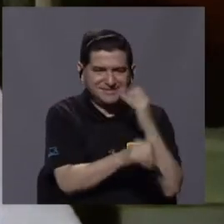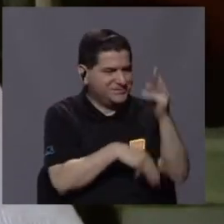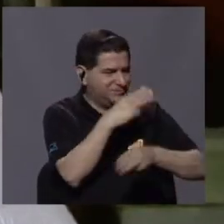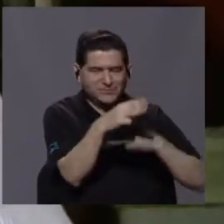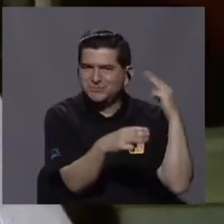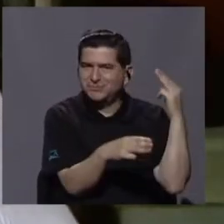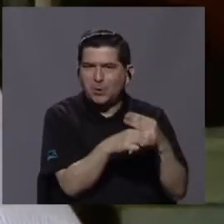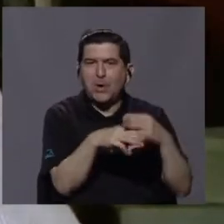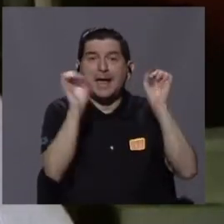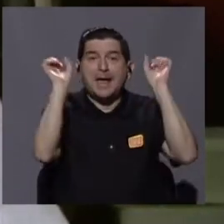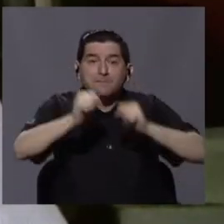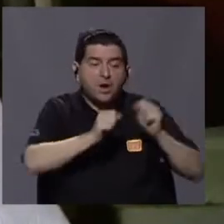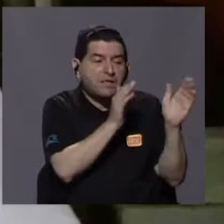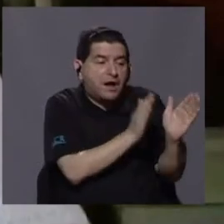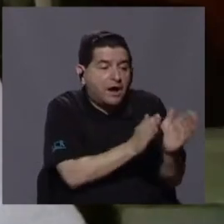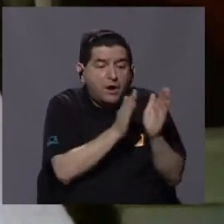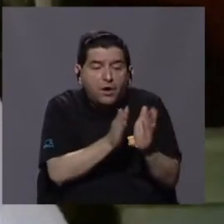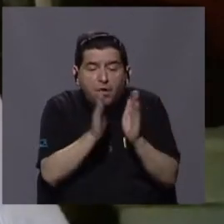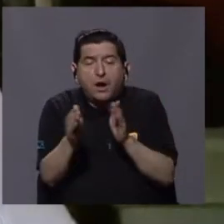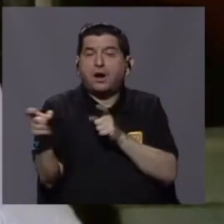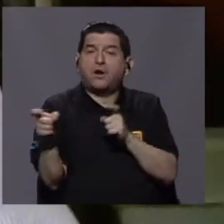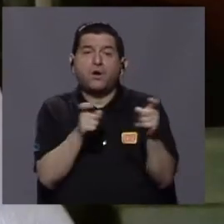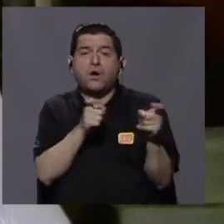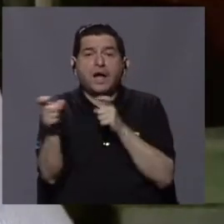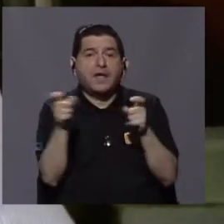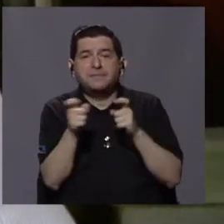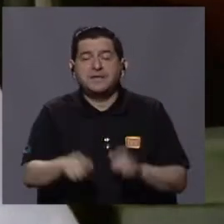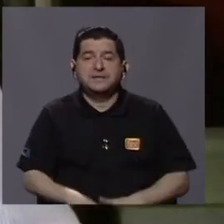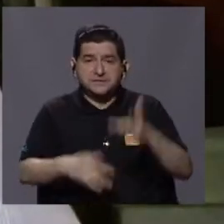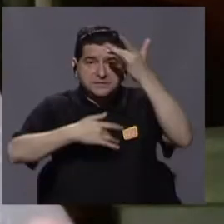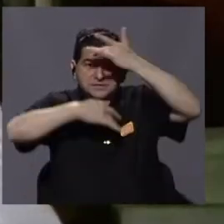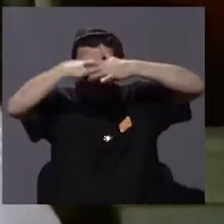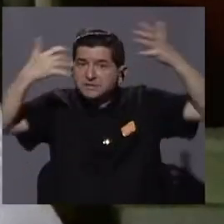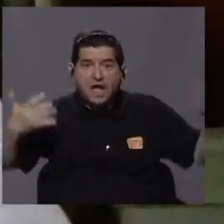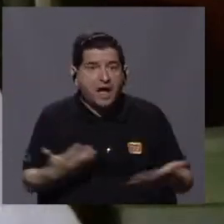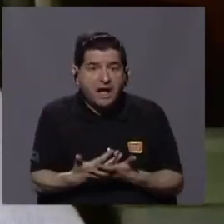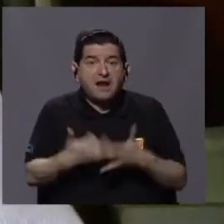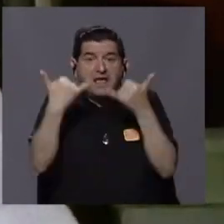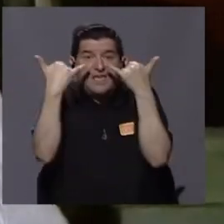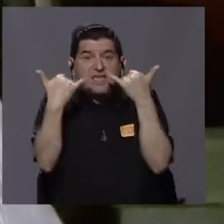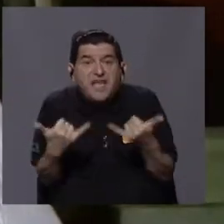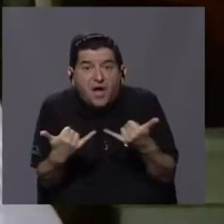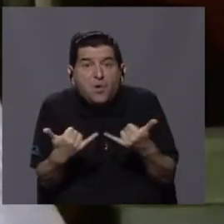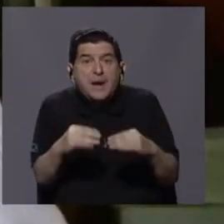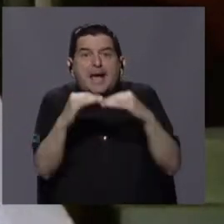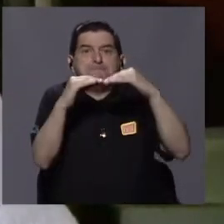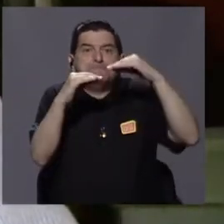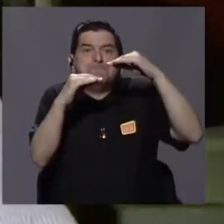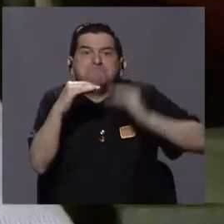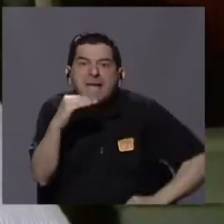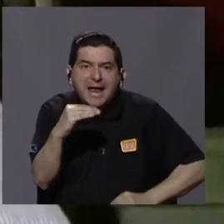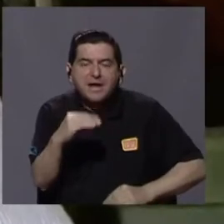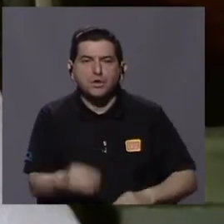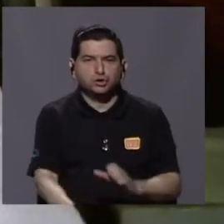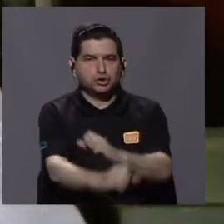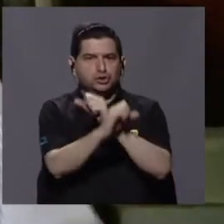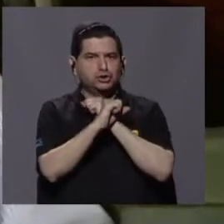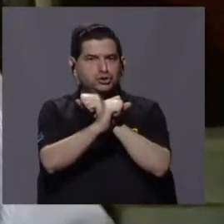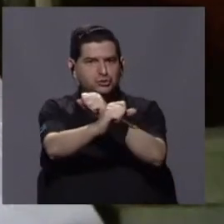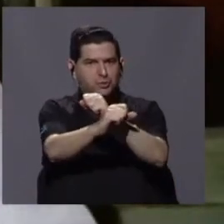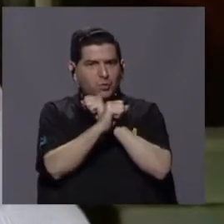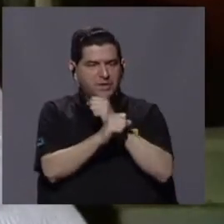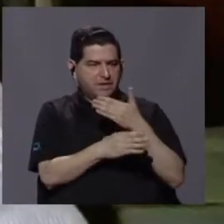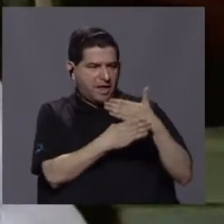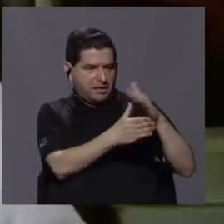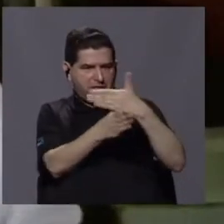capaz de organizar y administrar la pandemia y en este momento mucho menos capaz de garantizar la